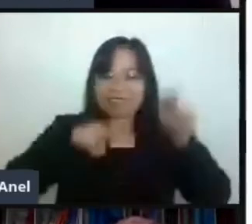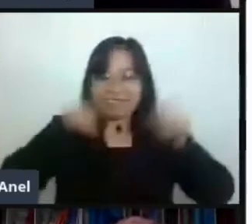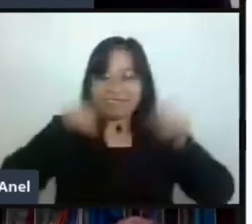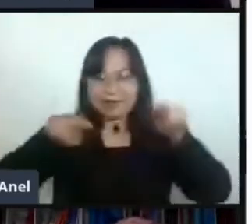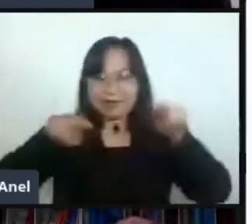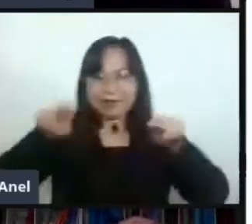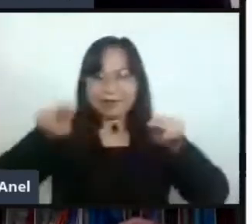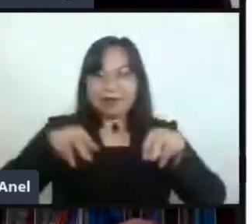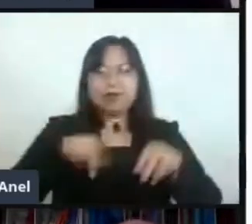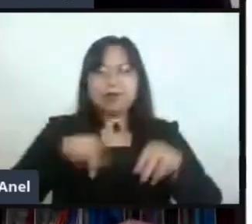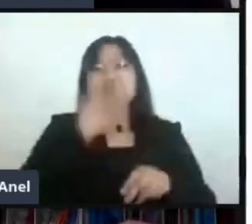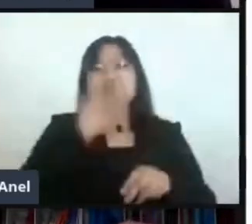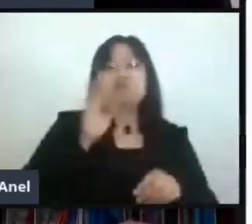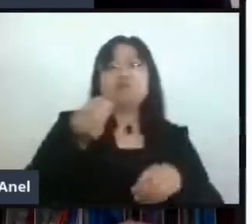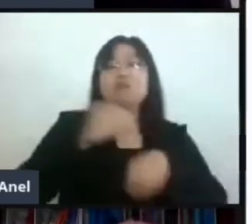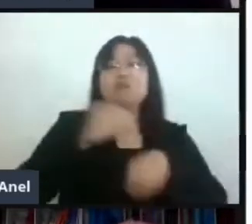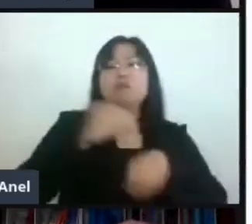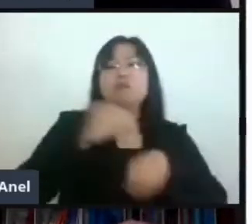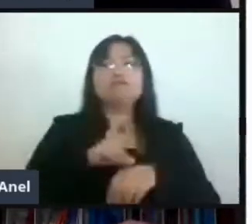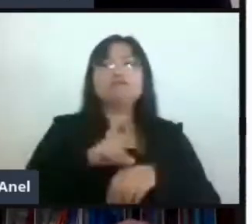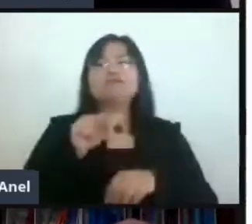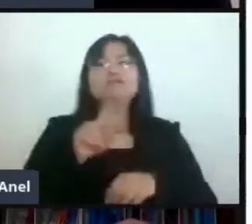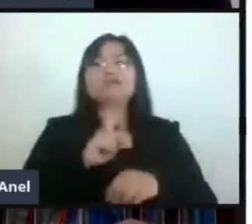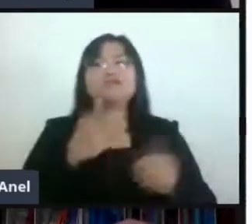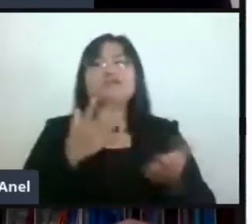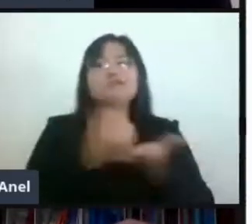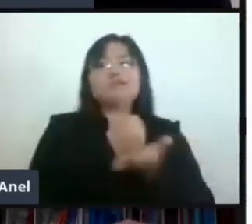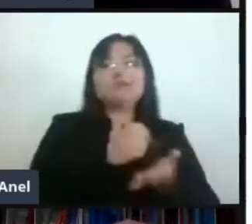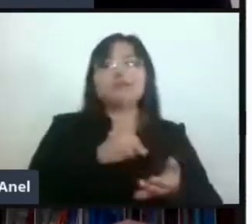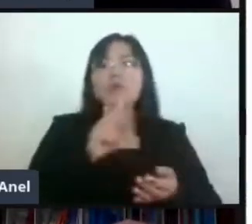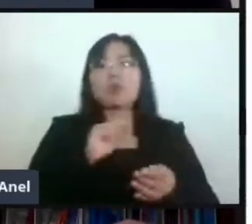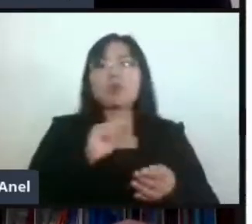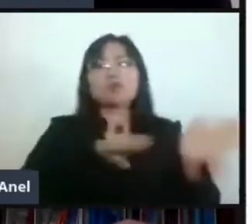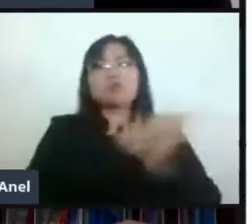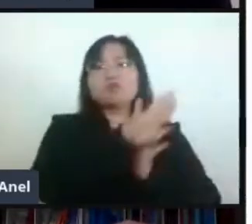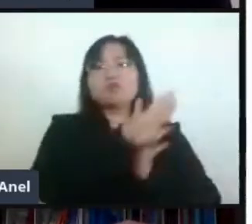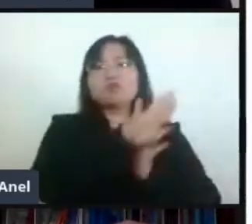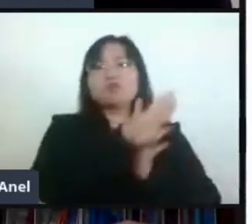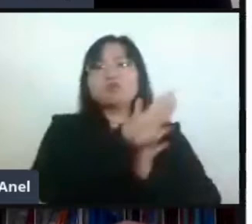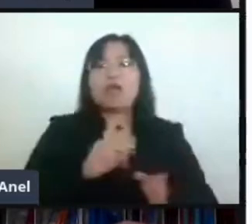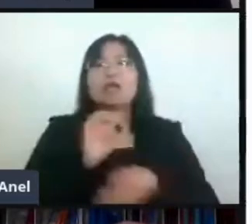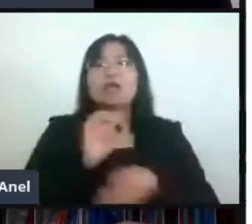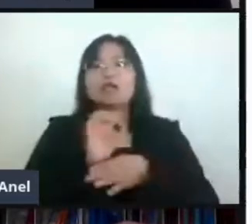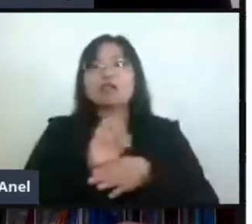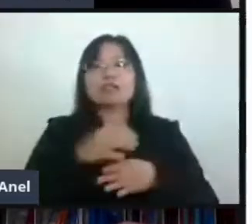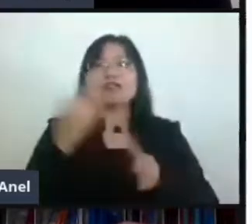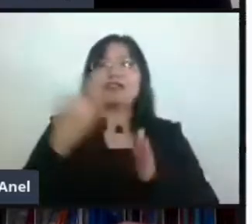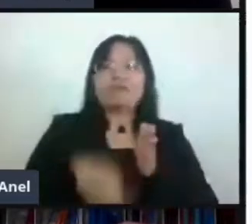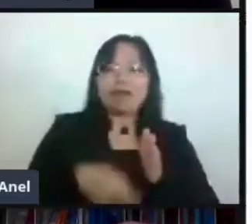en proceso, ¿sí? Y lo voy a describir. Lo pego,